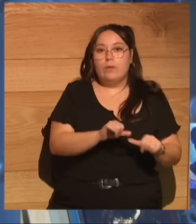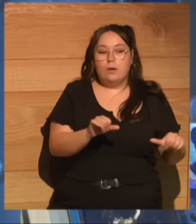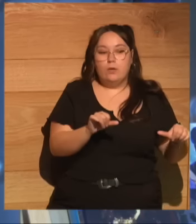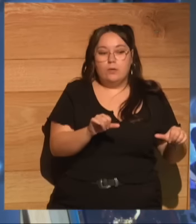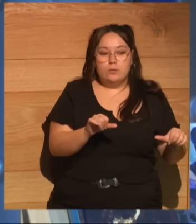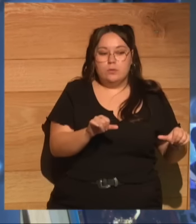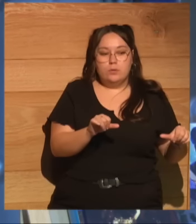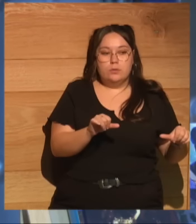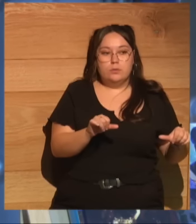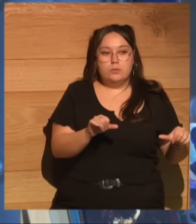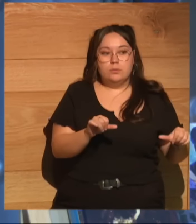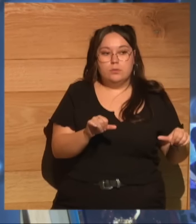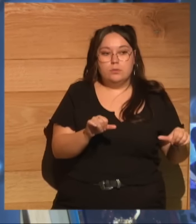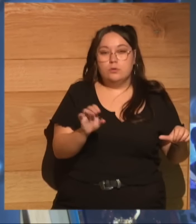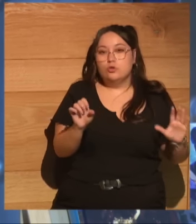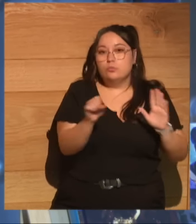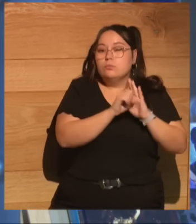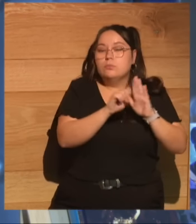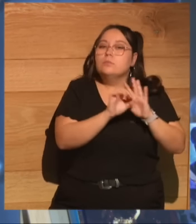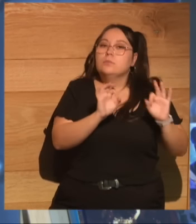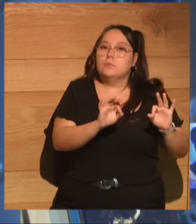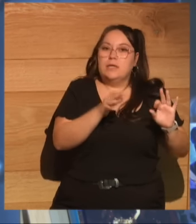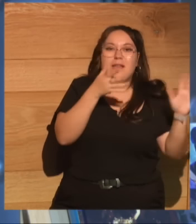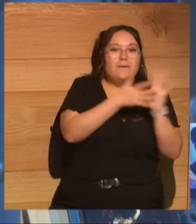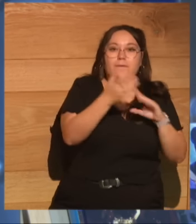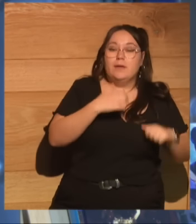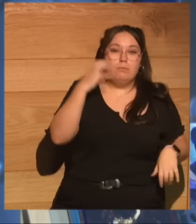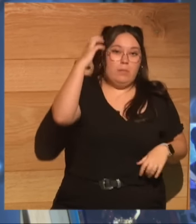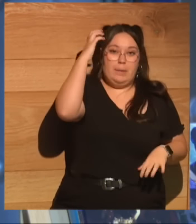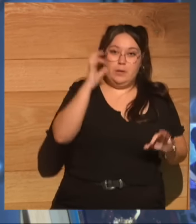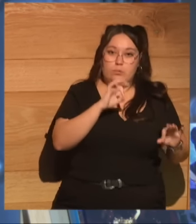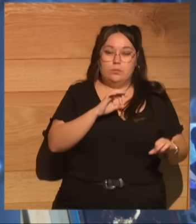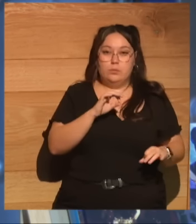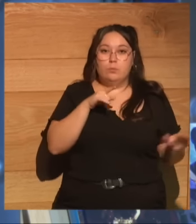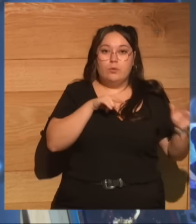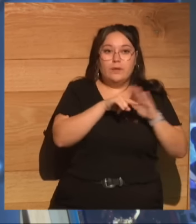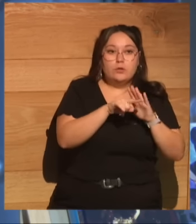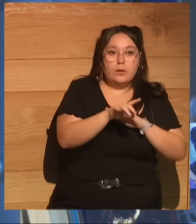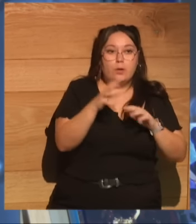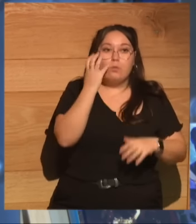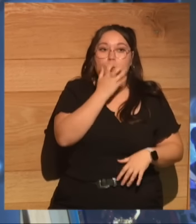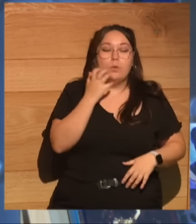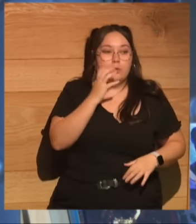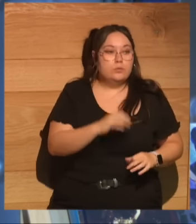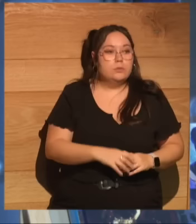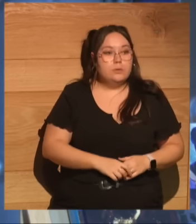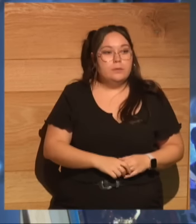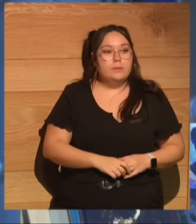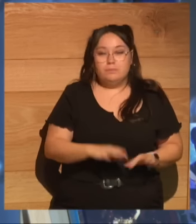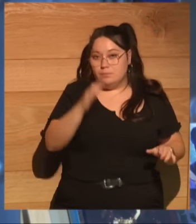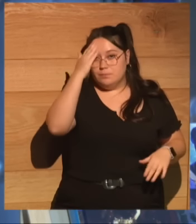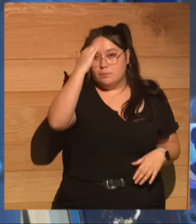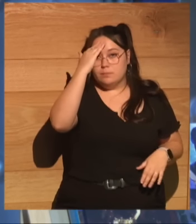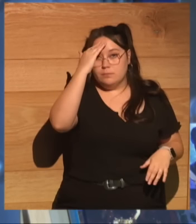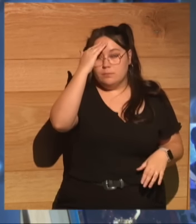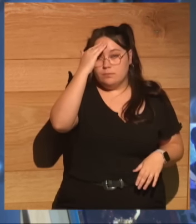tropos por los que se define la obra de Burton, precisamente por desarrollar cuentos de hadas, principalmente